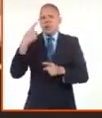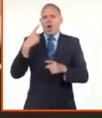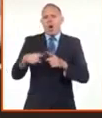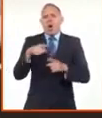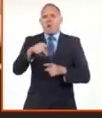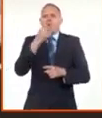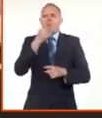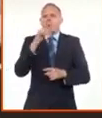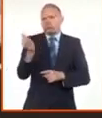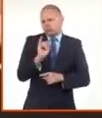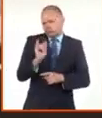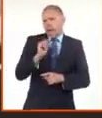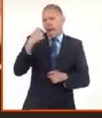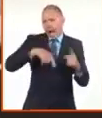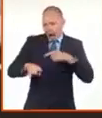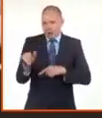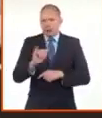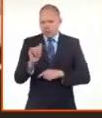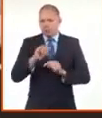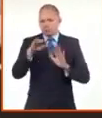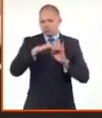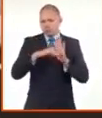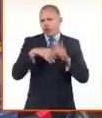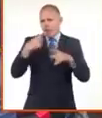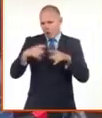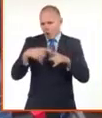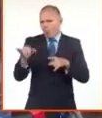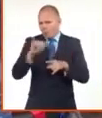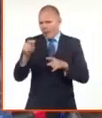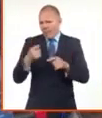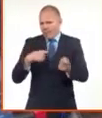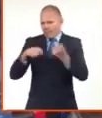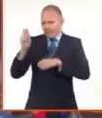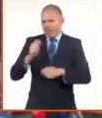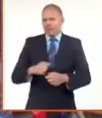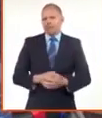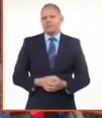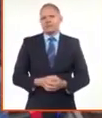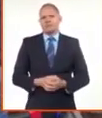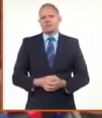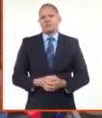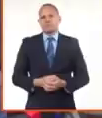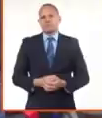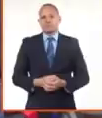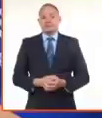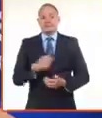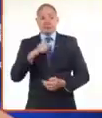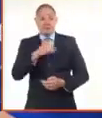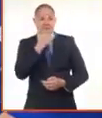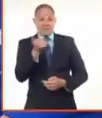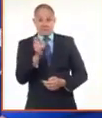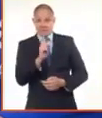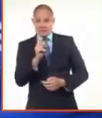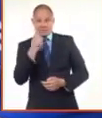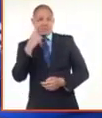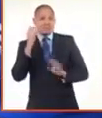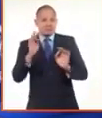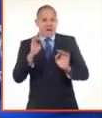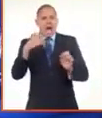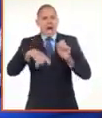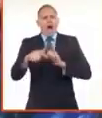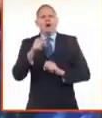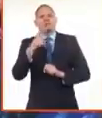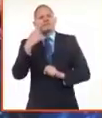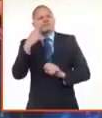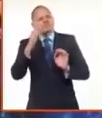que estamos trabajando en base a exportar productos, además de servicios. Sobre las ventajas y desafíos que implica la exportación a través de un organismo mediador,